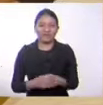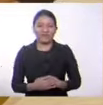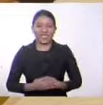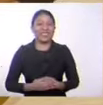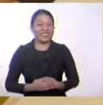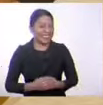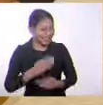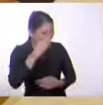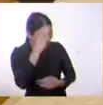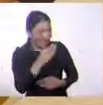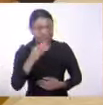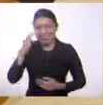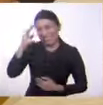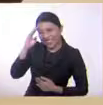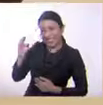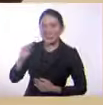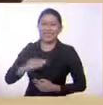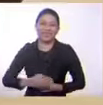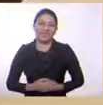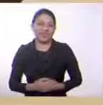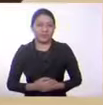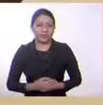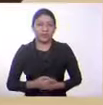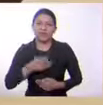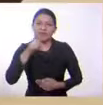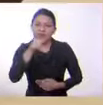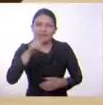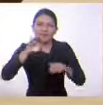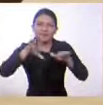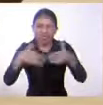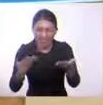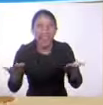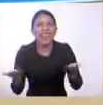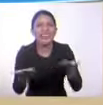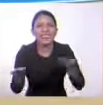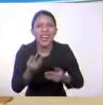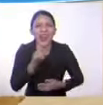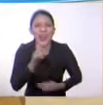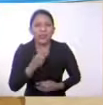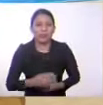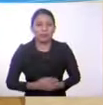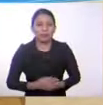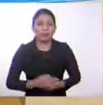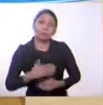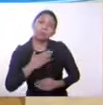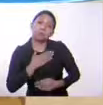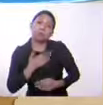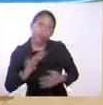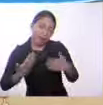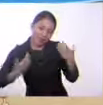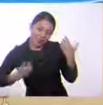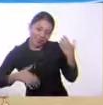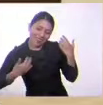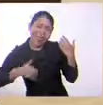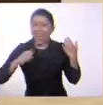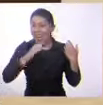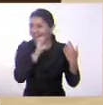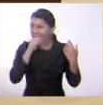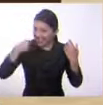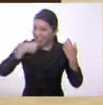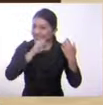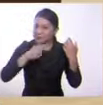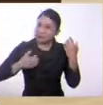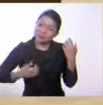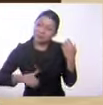Hola, mis niños. ¿Y vos qué haces, abuelo? Aquí componiendo unos versitos. O